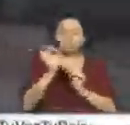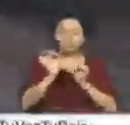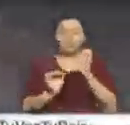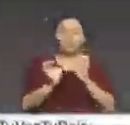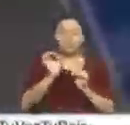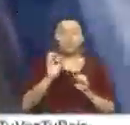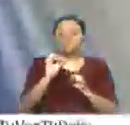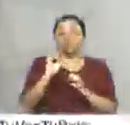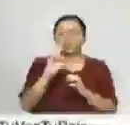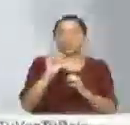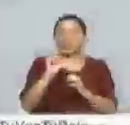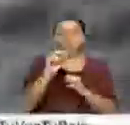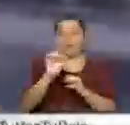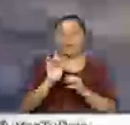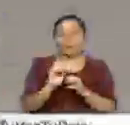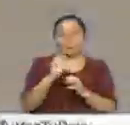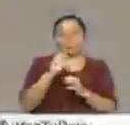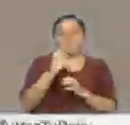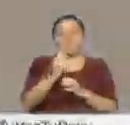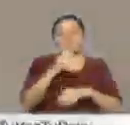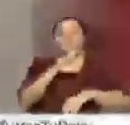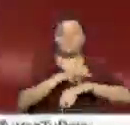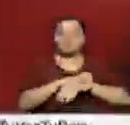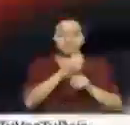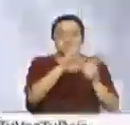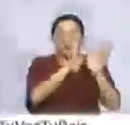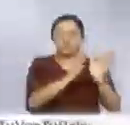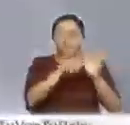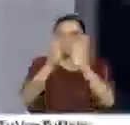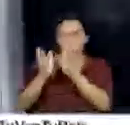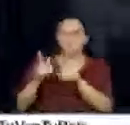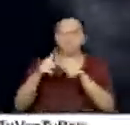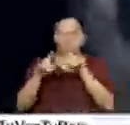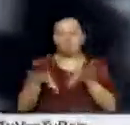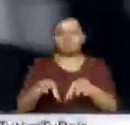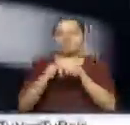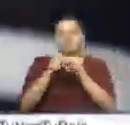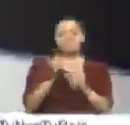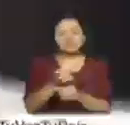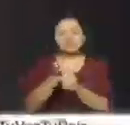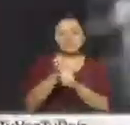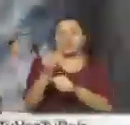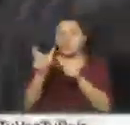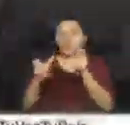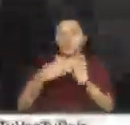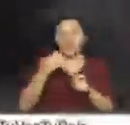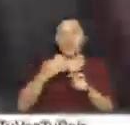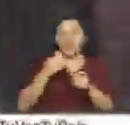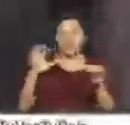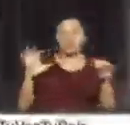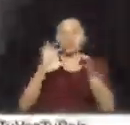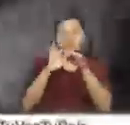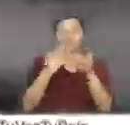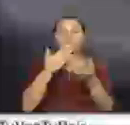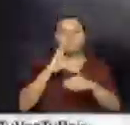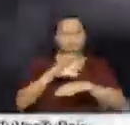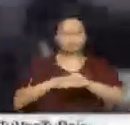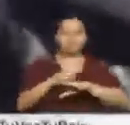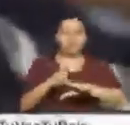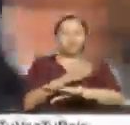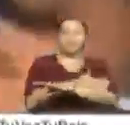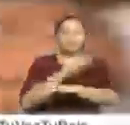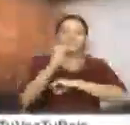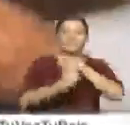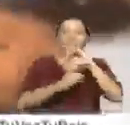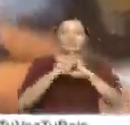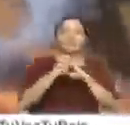Coronado argumentó la orden de coerción personal a fin de asegurar el sometimiento de los reclamados frente a la orden de captura internacional